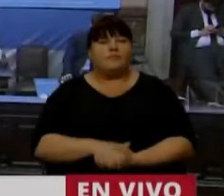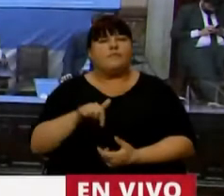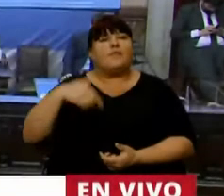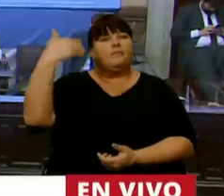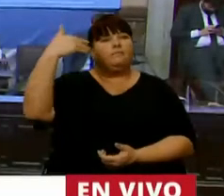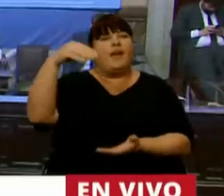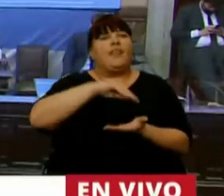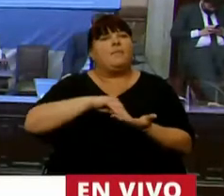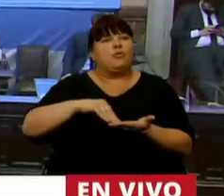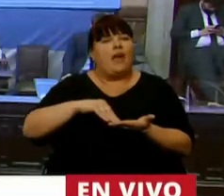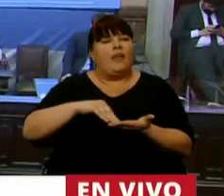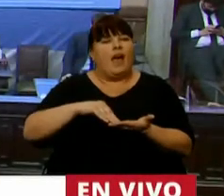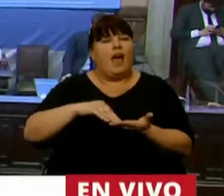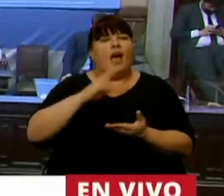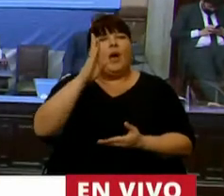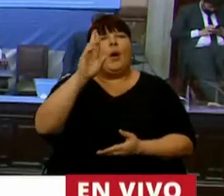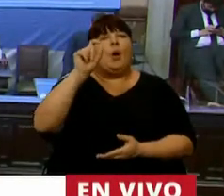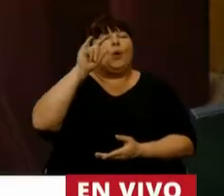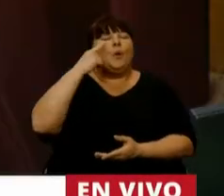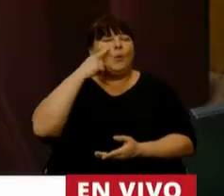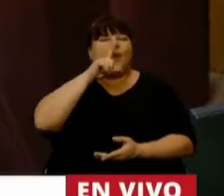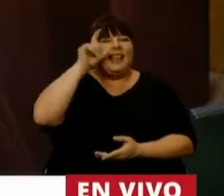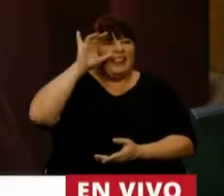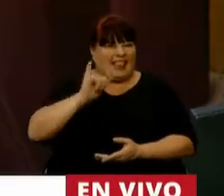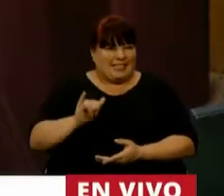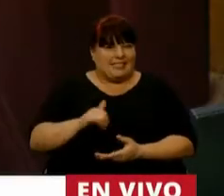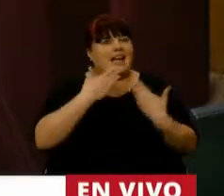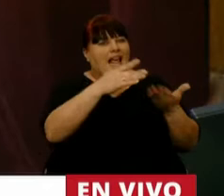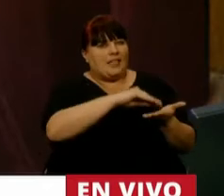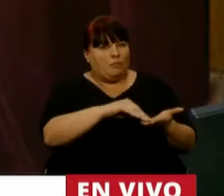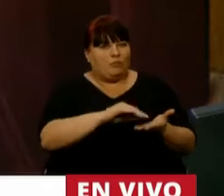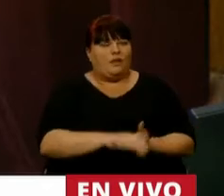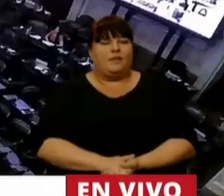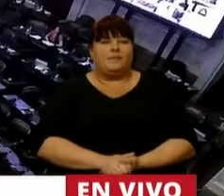Tiene la palabra la diputada Cristina Brites. Gracias, diputada Morales.